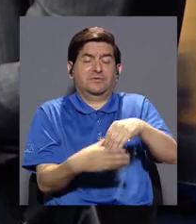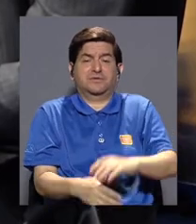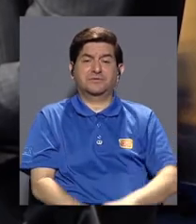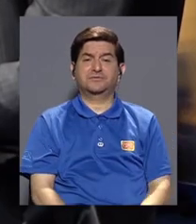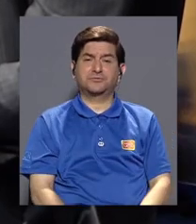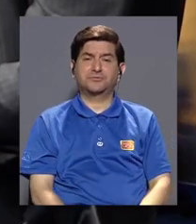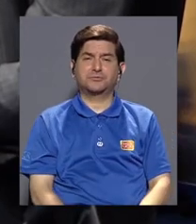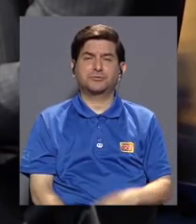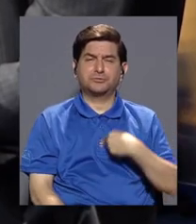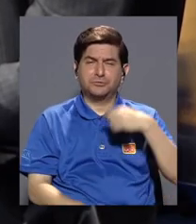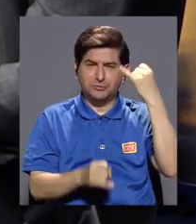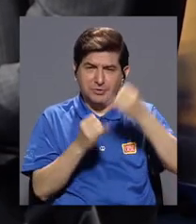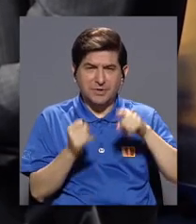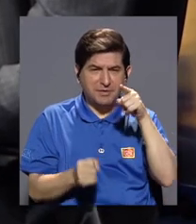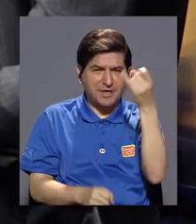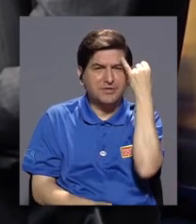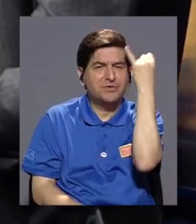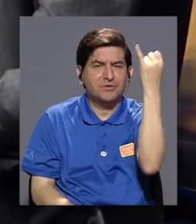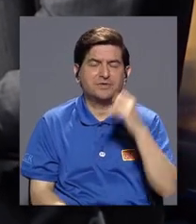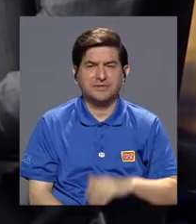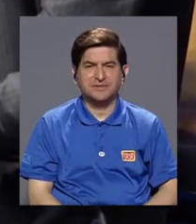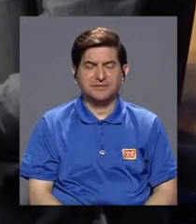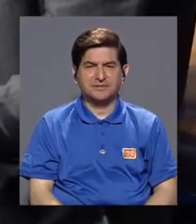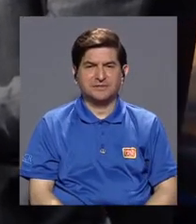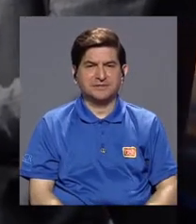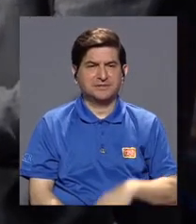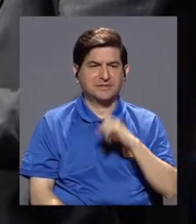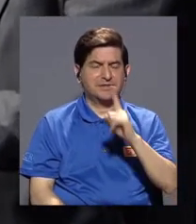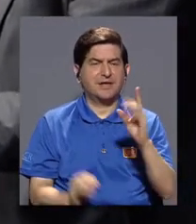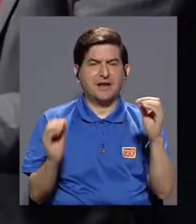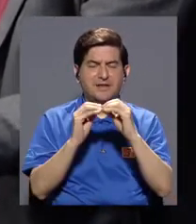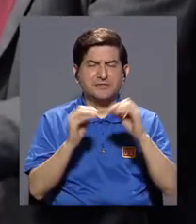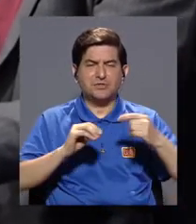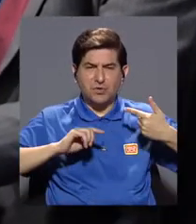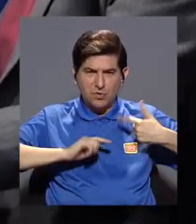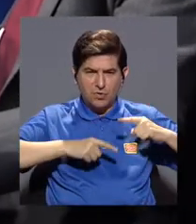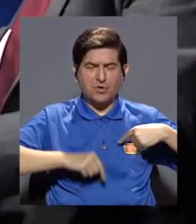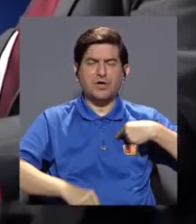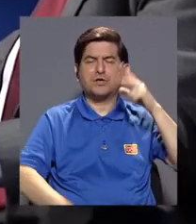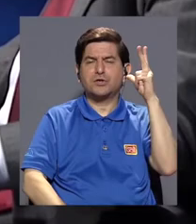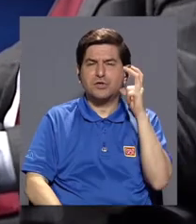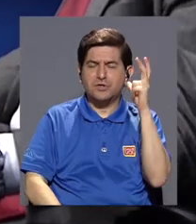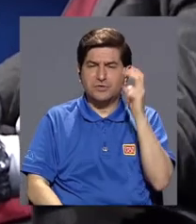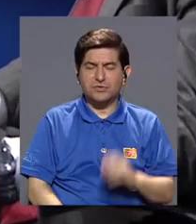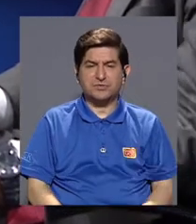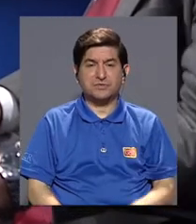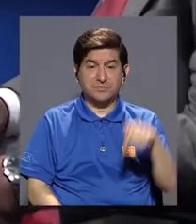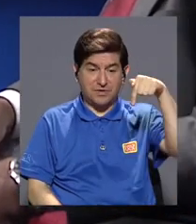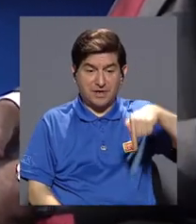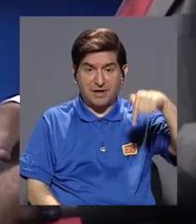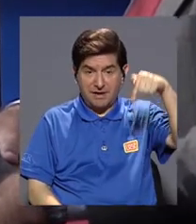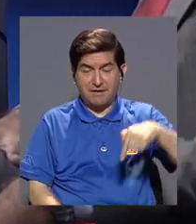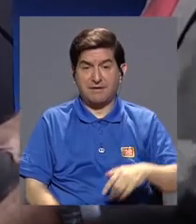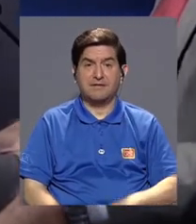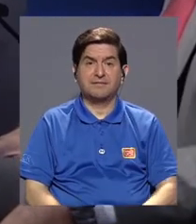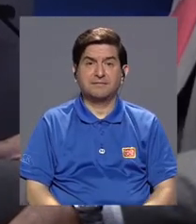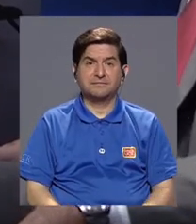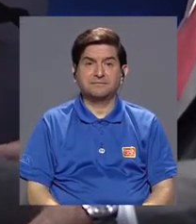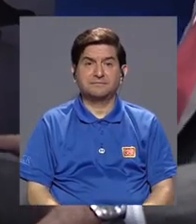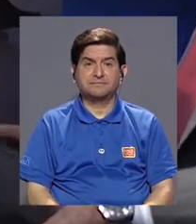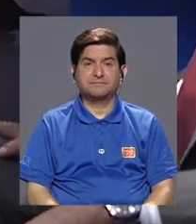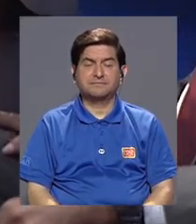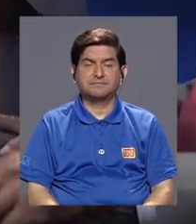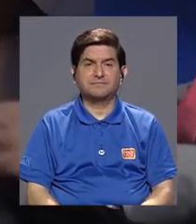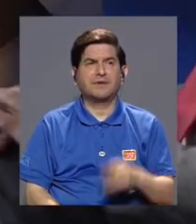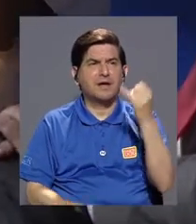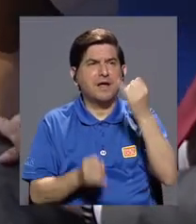¿verdad? Voy a cerrar con eso. La declaración más dolorosa que yo puedo haber escuchado en este set.